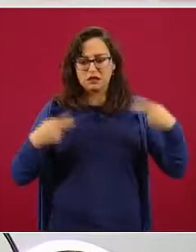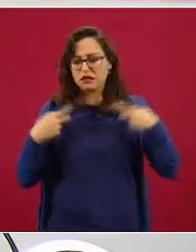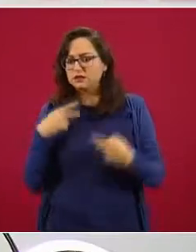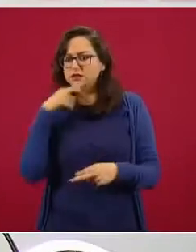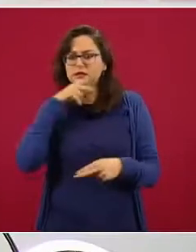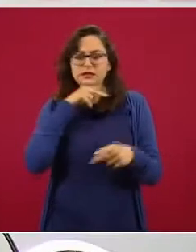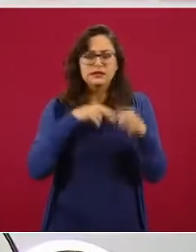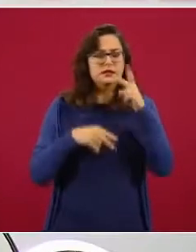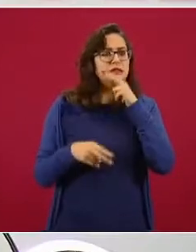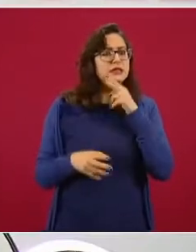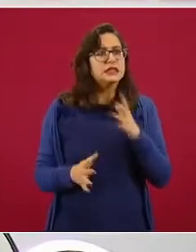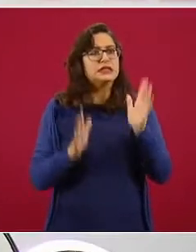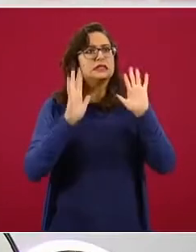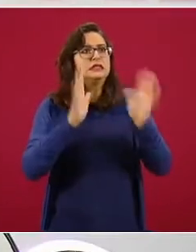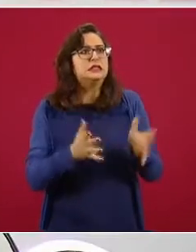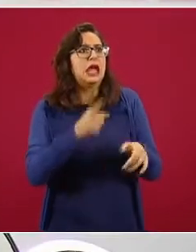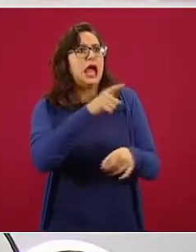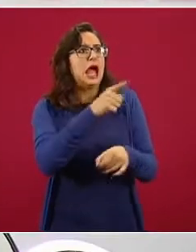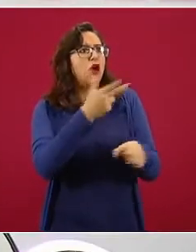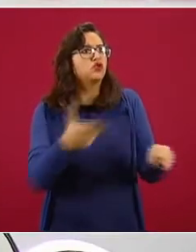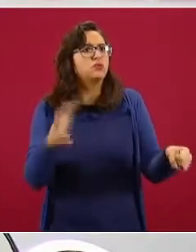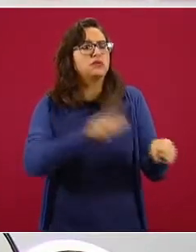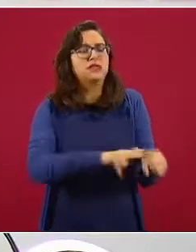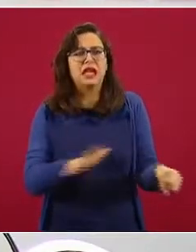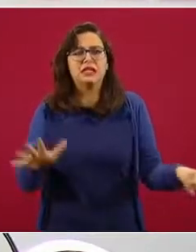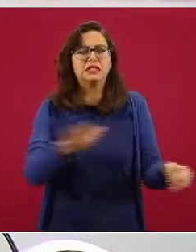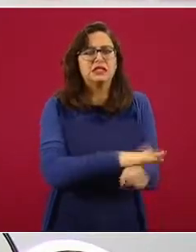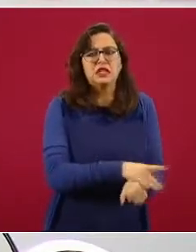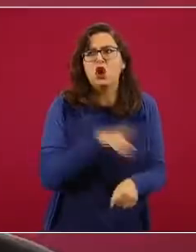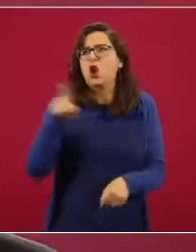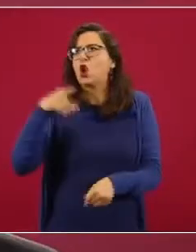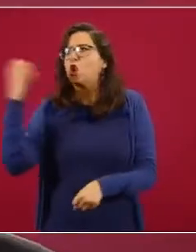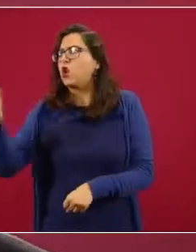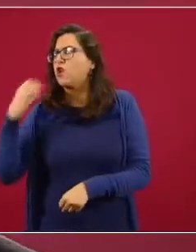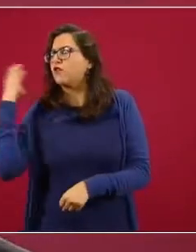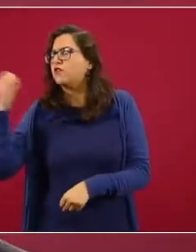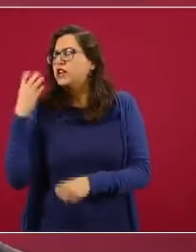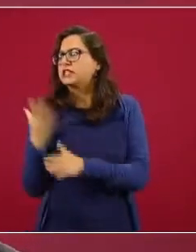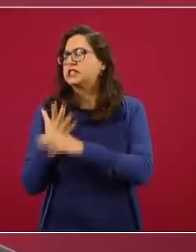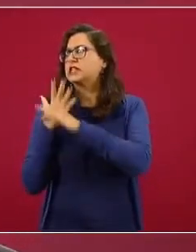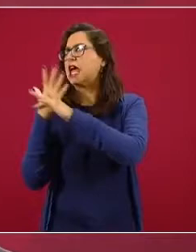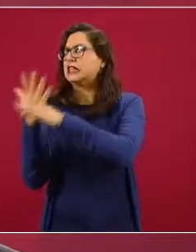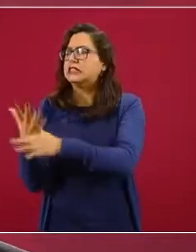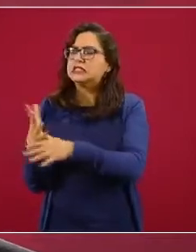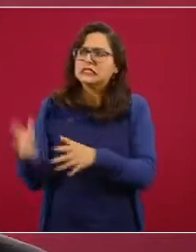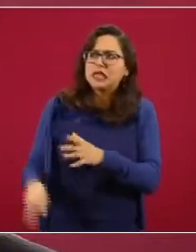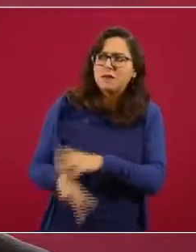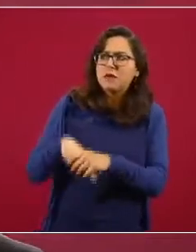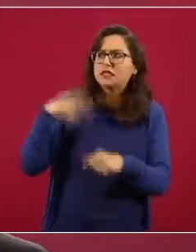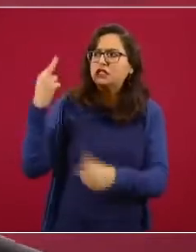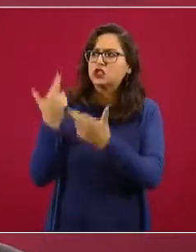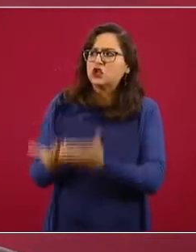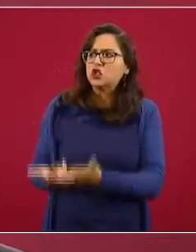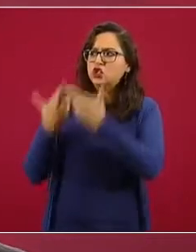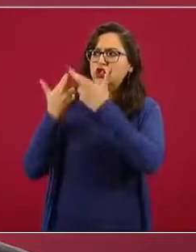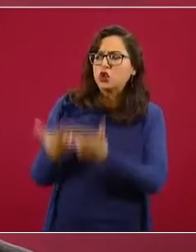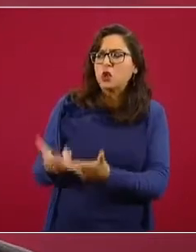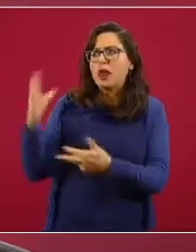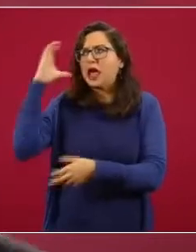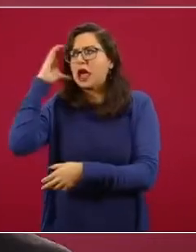dicen: ¿cómo? En la conferencia vespertina nos dicen que tienen disponibilidad de camas, yo veo el hospital completamente lleno. Por supuesto